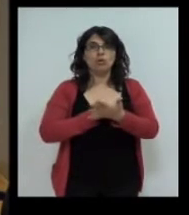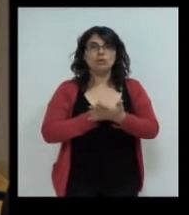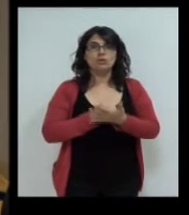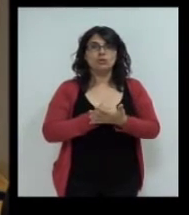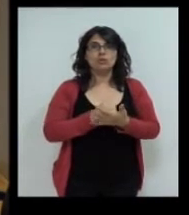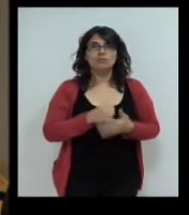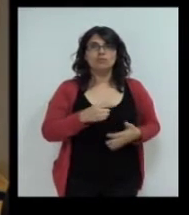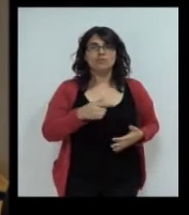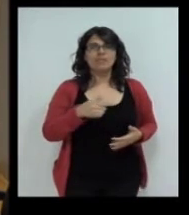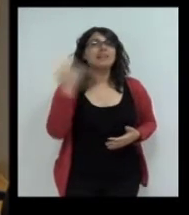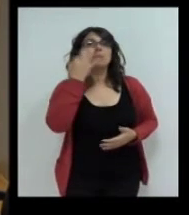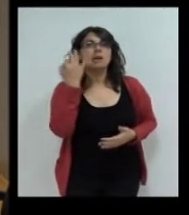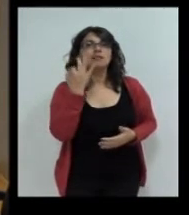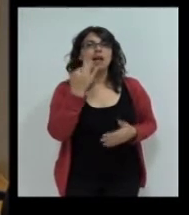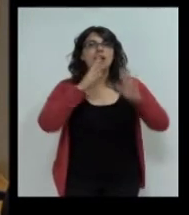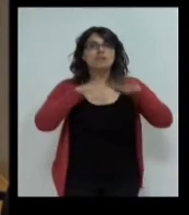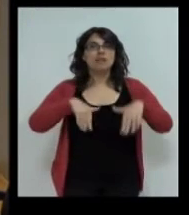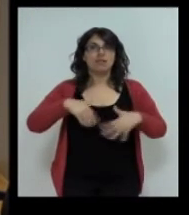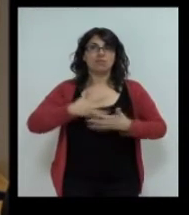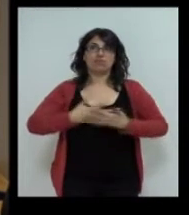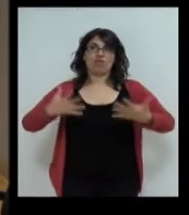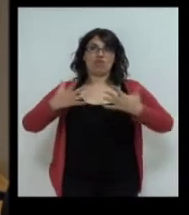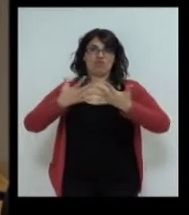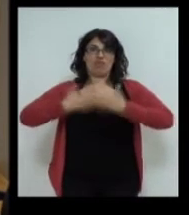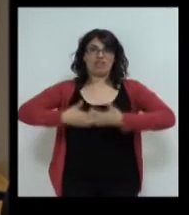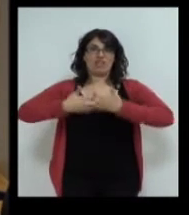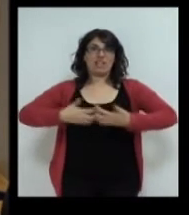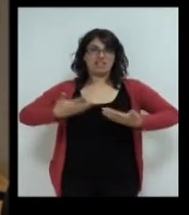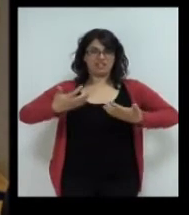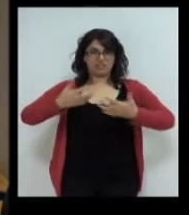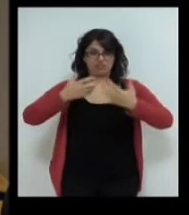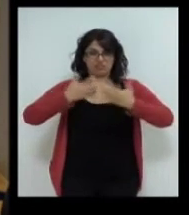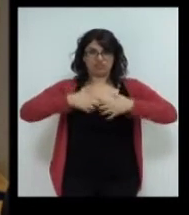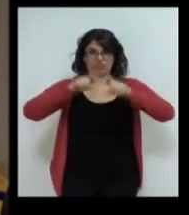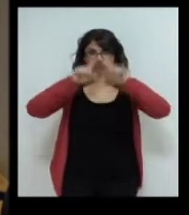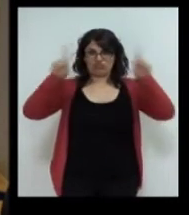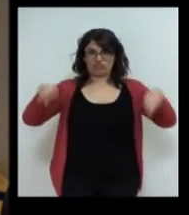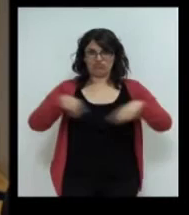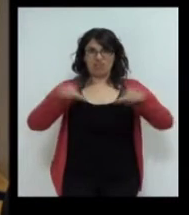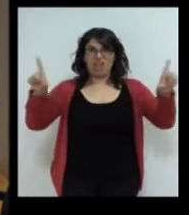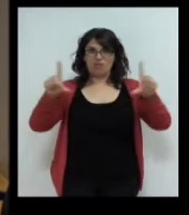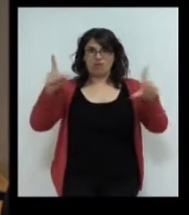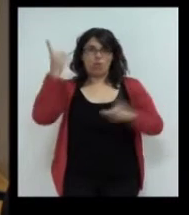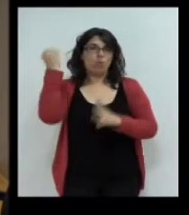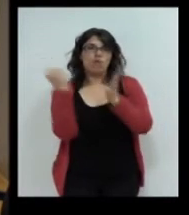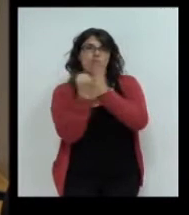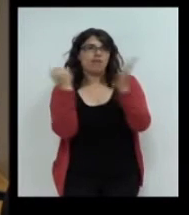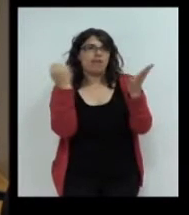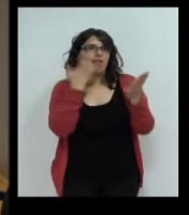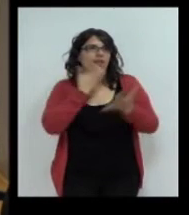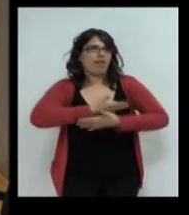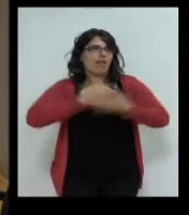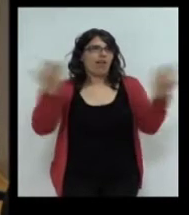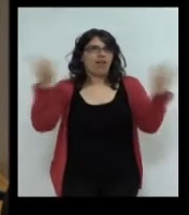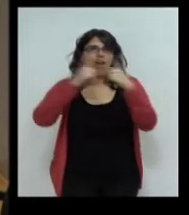terminar perjudicando al gran fabricante de aparatos de televisión de una determinada marca de Corea,